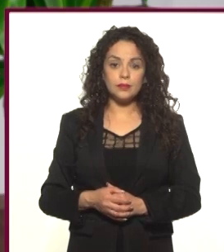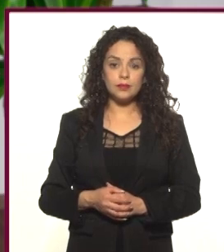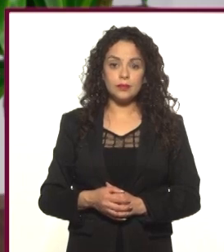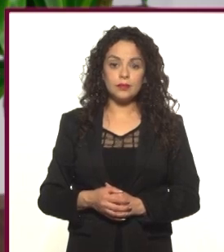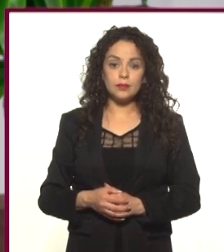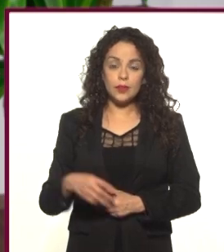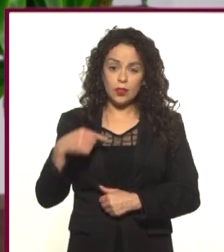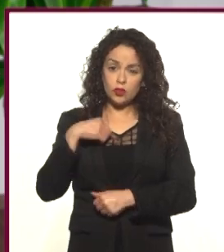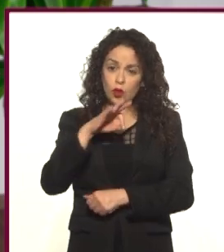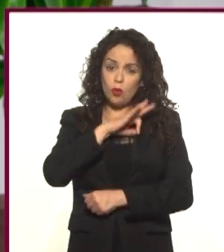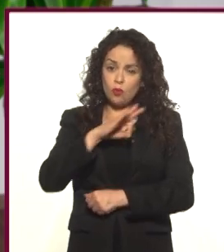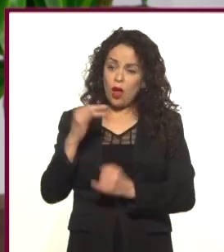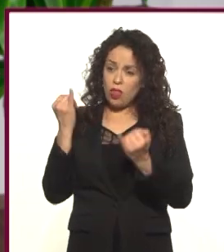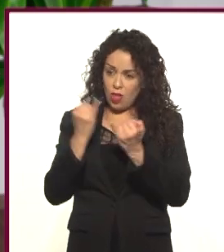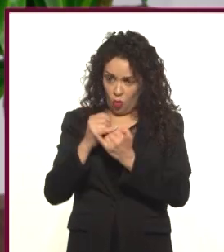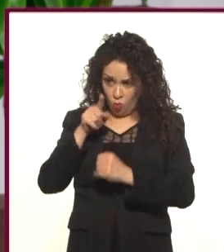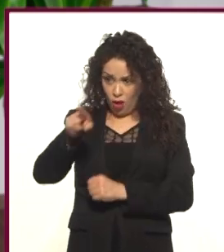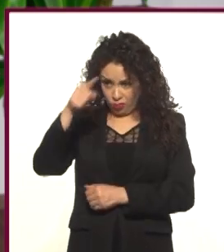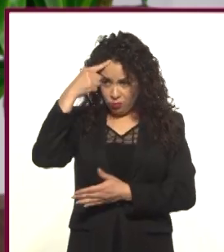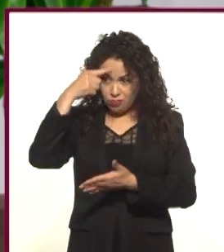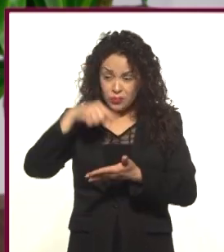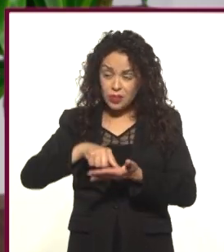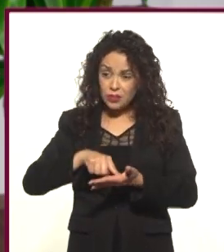¿Crees que pueda ser como tú?